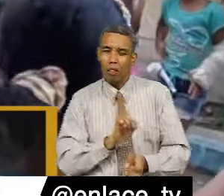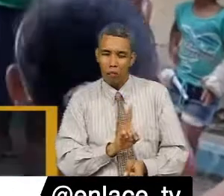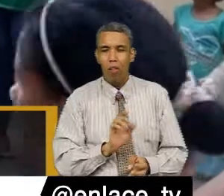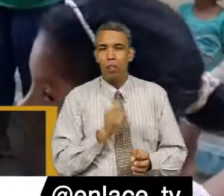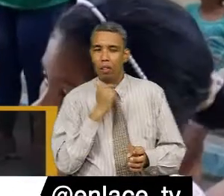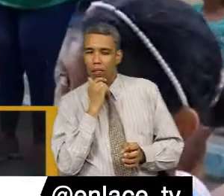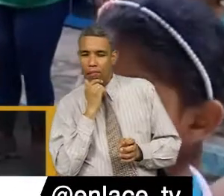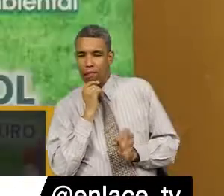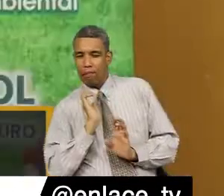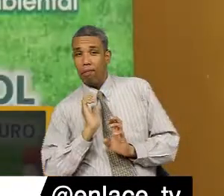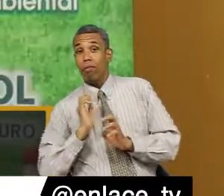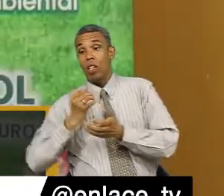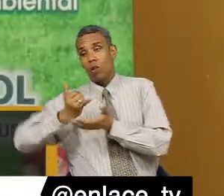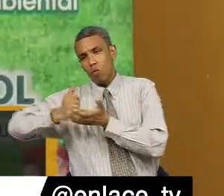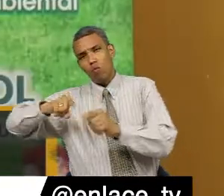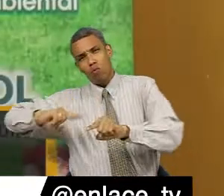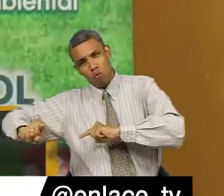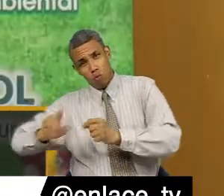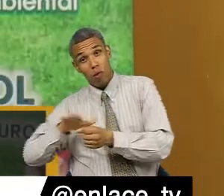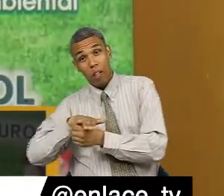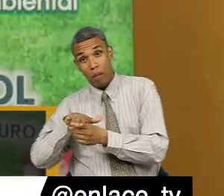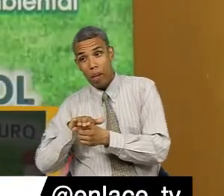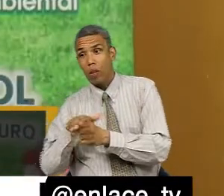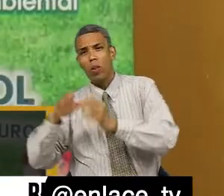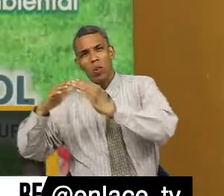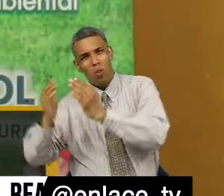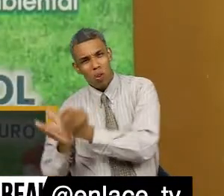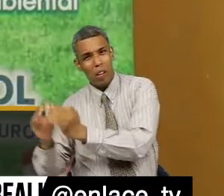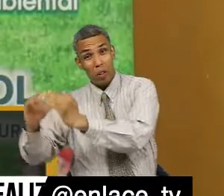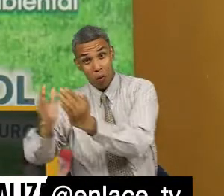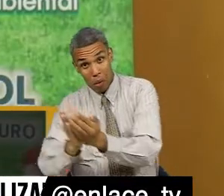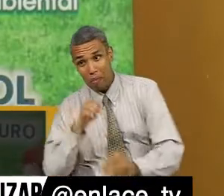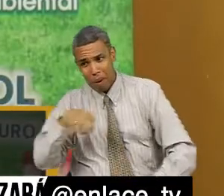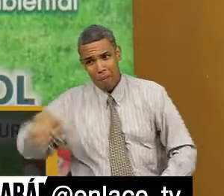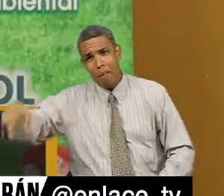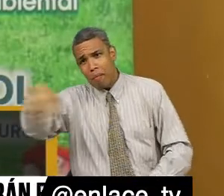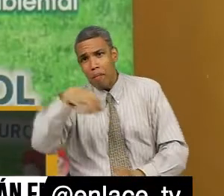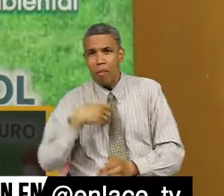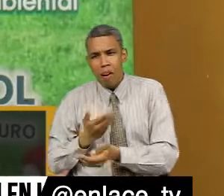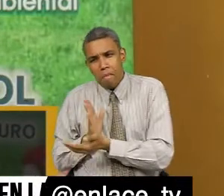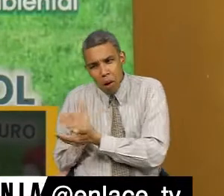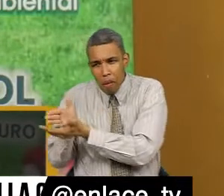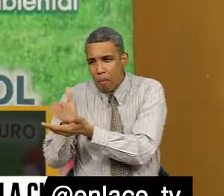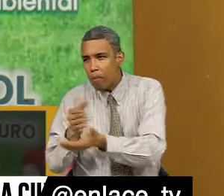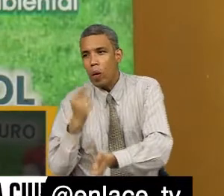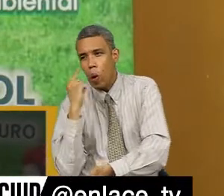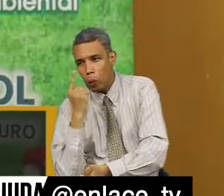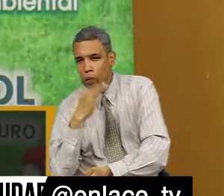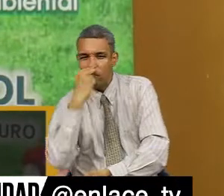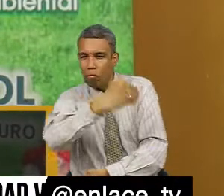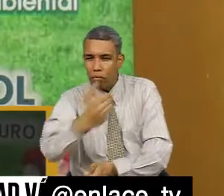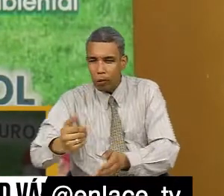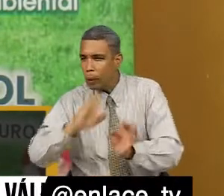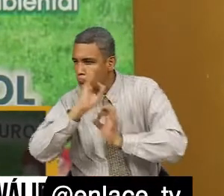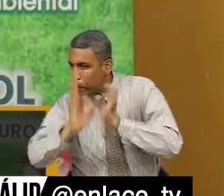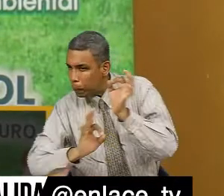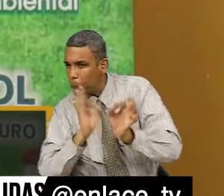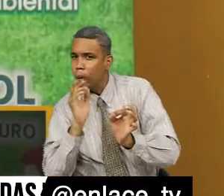los colegios, y demás entidades, incluso las mismas patrullas o cuadrantes